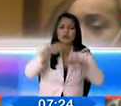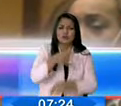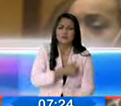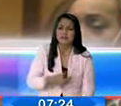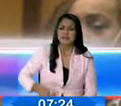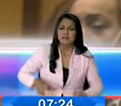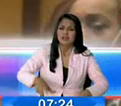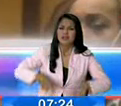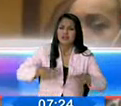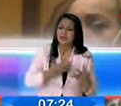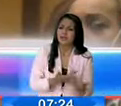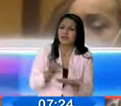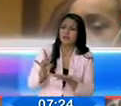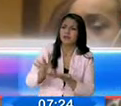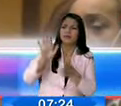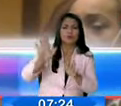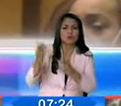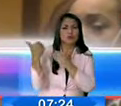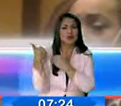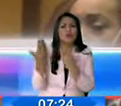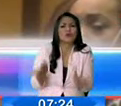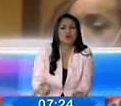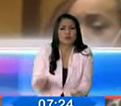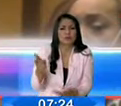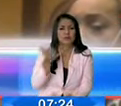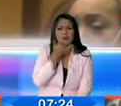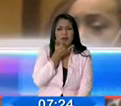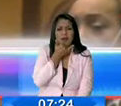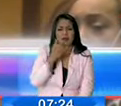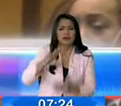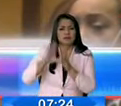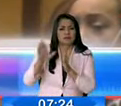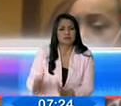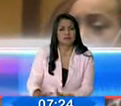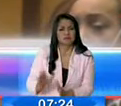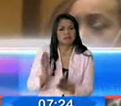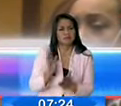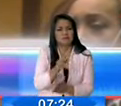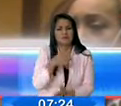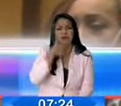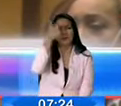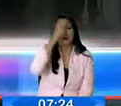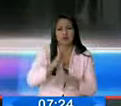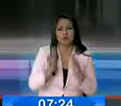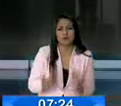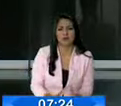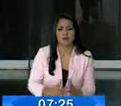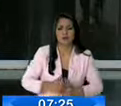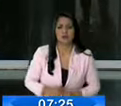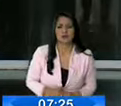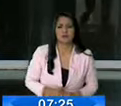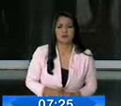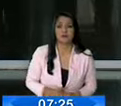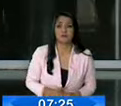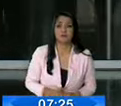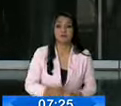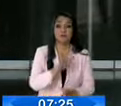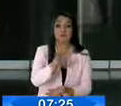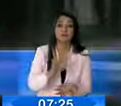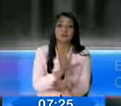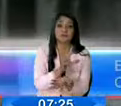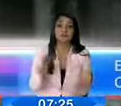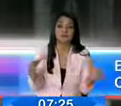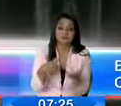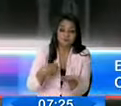de la República para removerla de su cargo, porque desmerece la cancillería y porque nos avergüenza a los ecuatorianos. Tras casi 3 horas de sesión